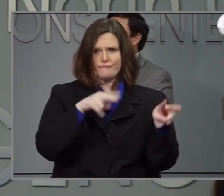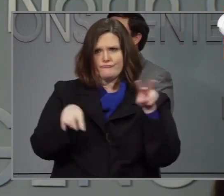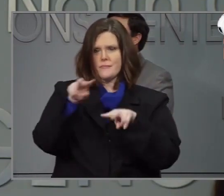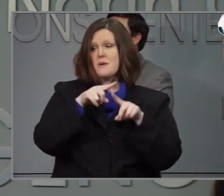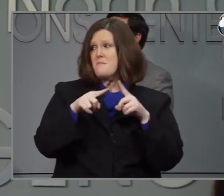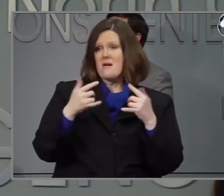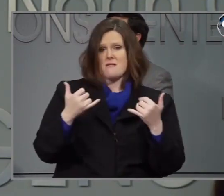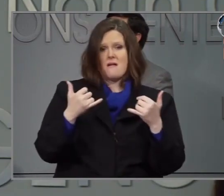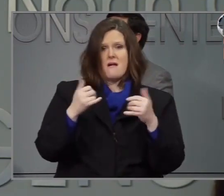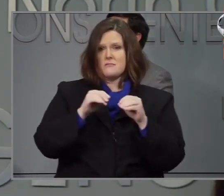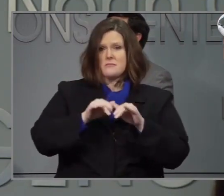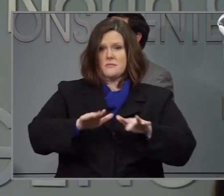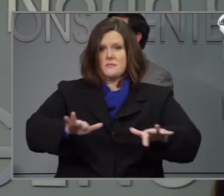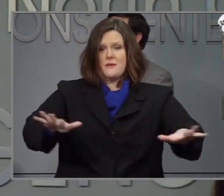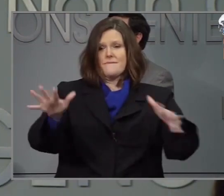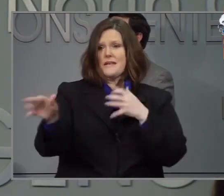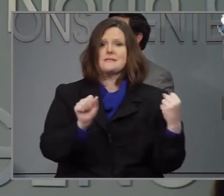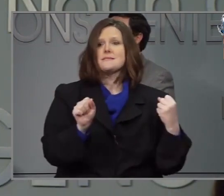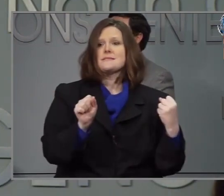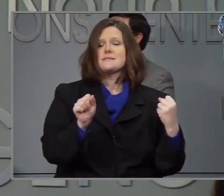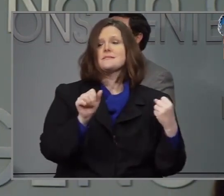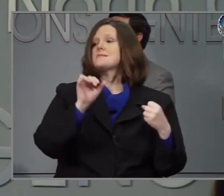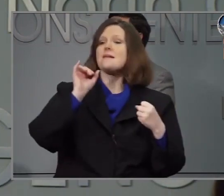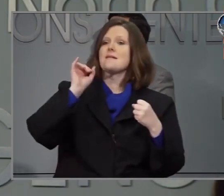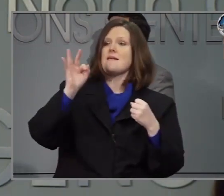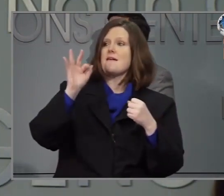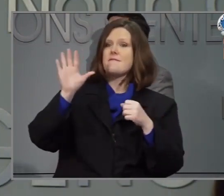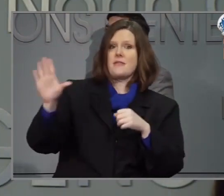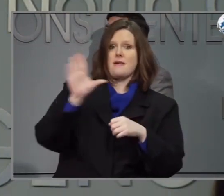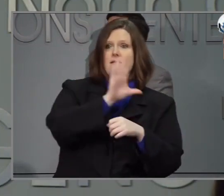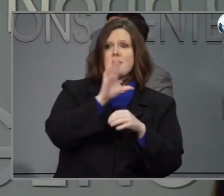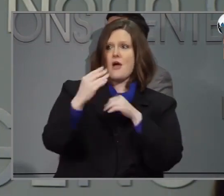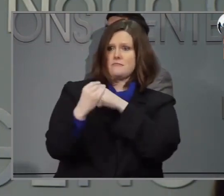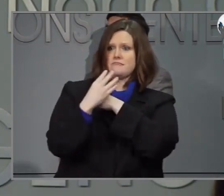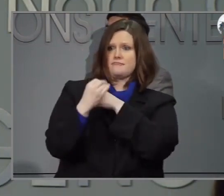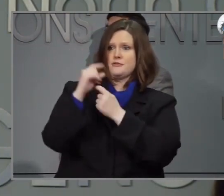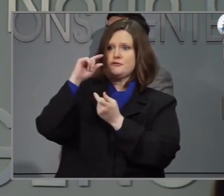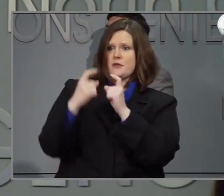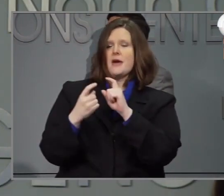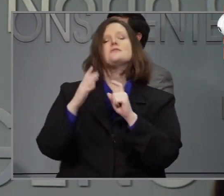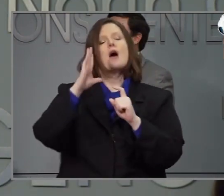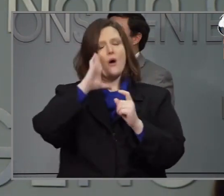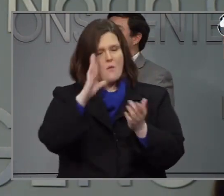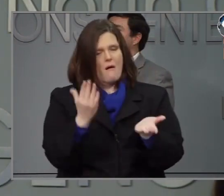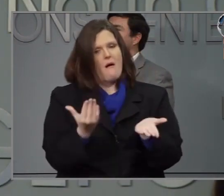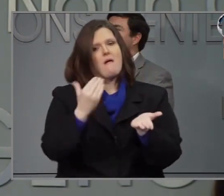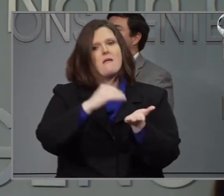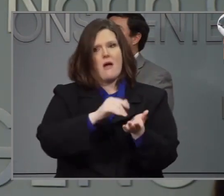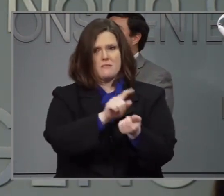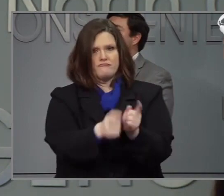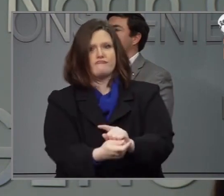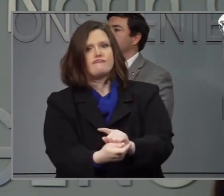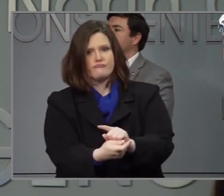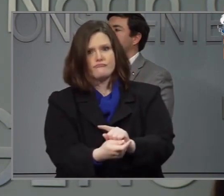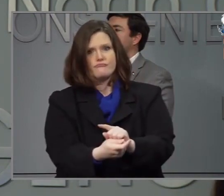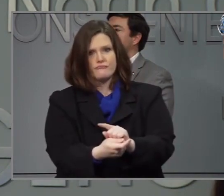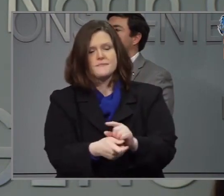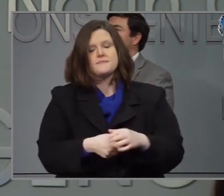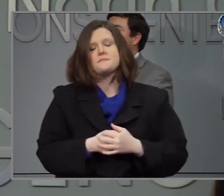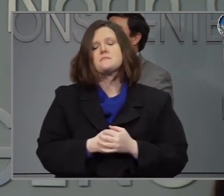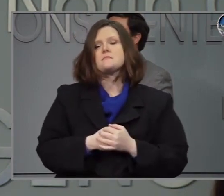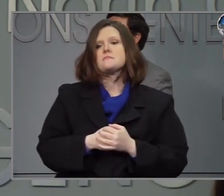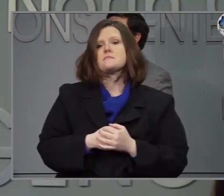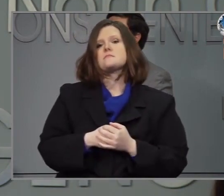salud evolucionando si cambian las guías ajustaremos la orden también quiero tomar